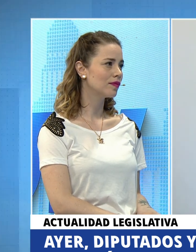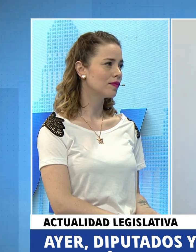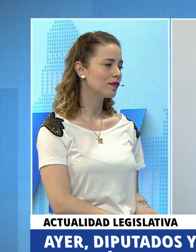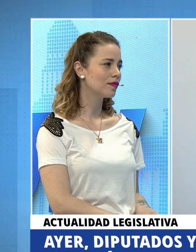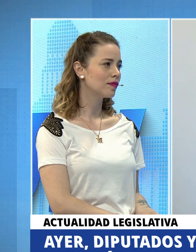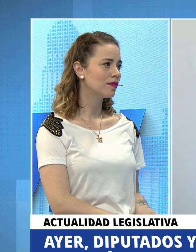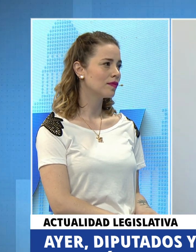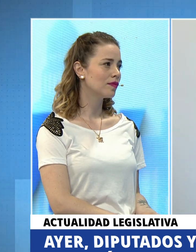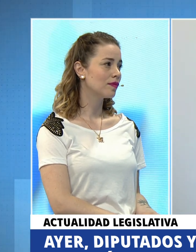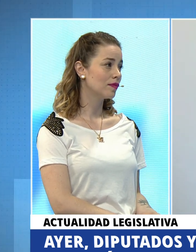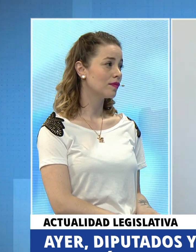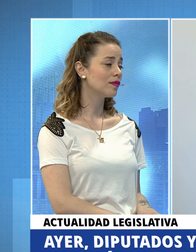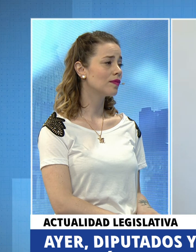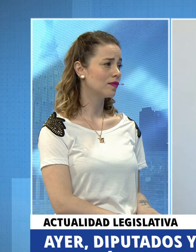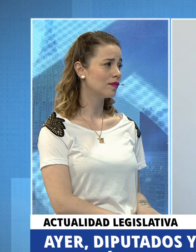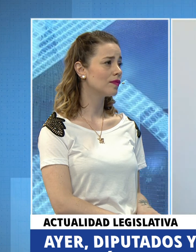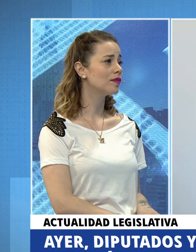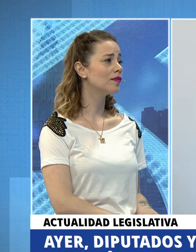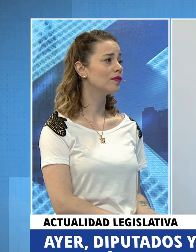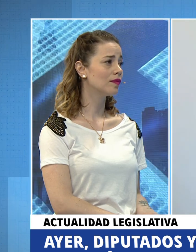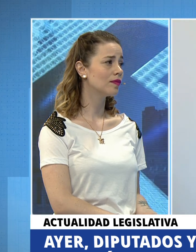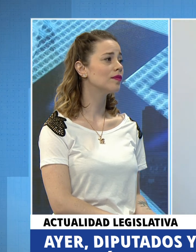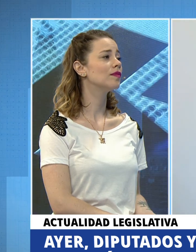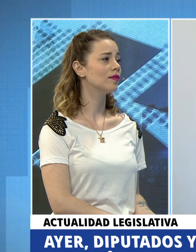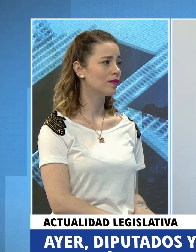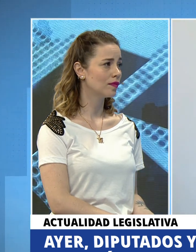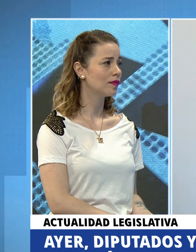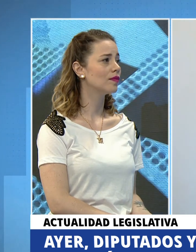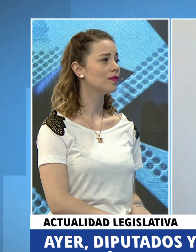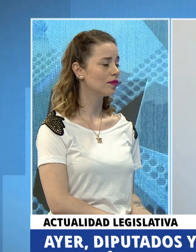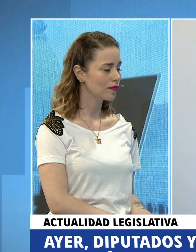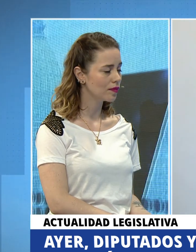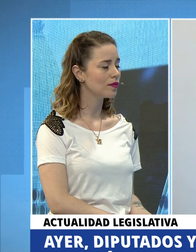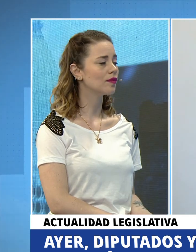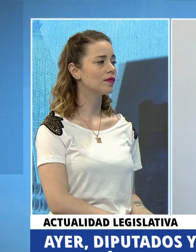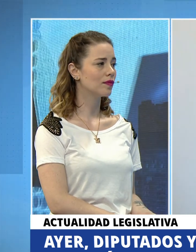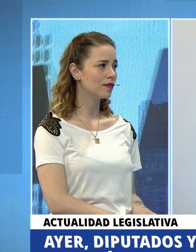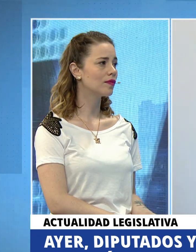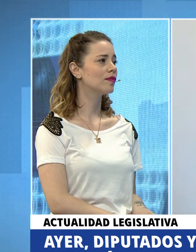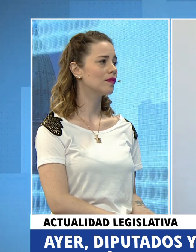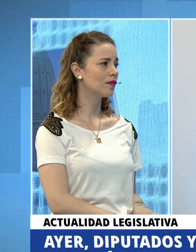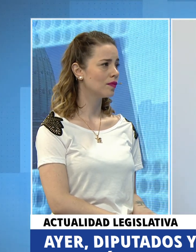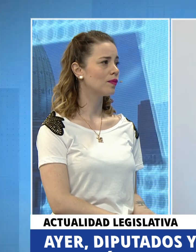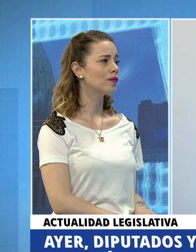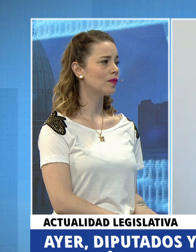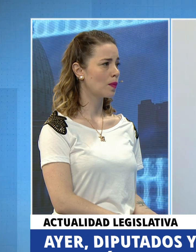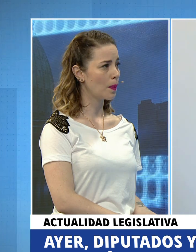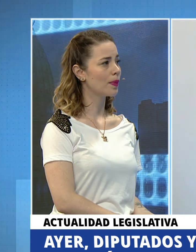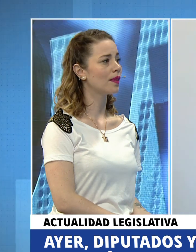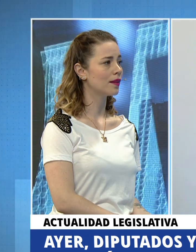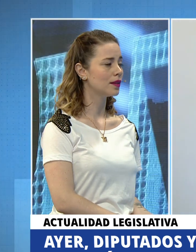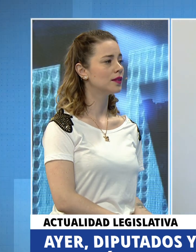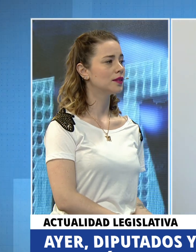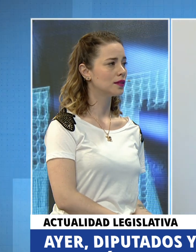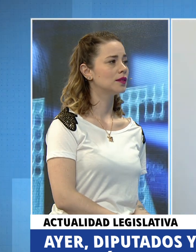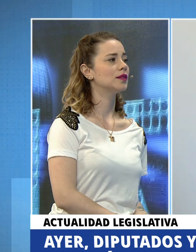por el lado de que aparentemente Massa habría incumplido este acuerdo de la labor parlamentaria, el diputado Di Giacomo